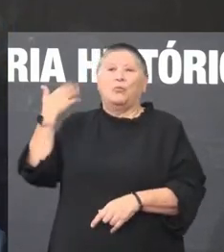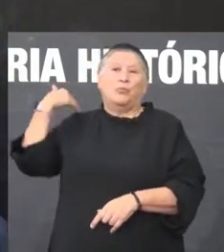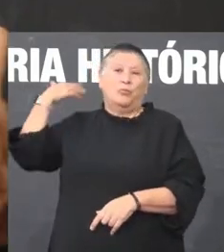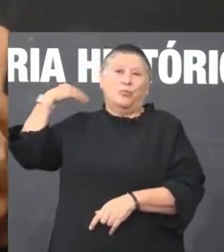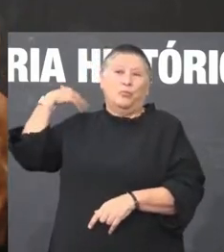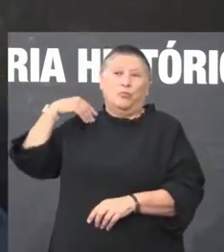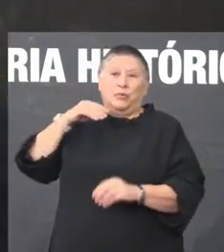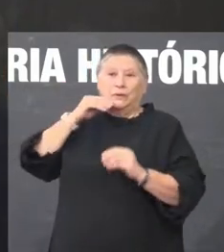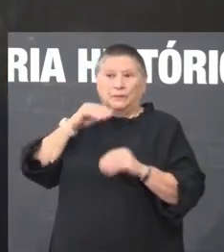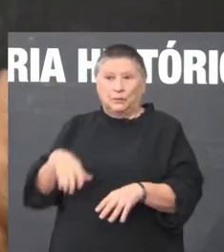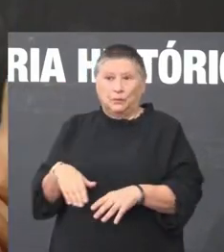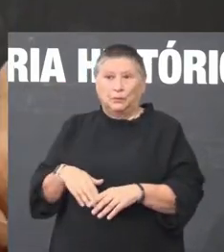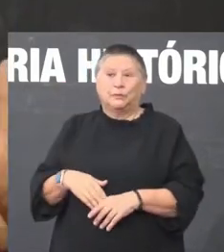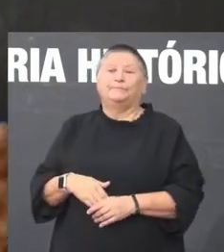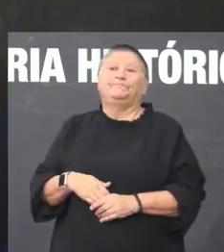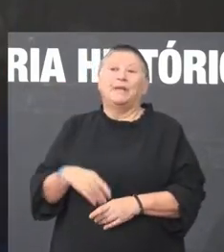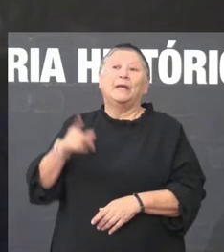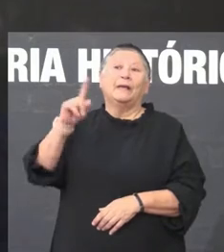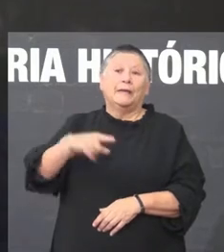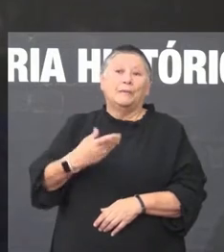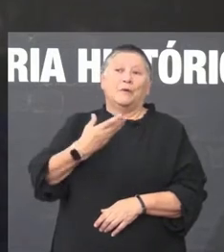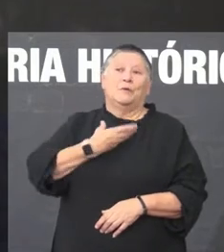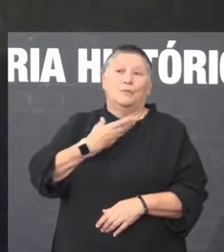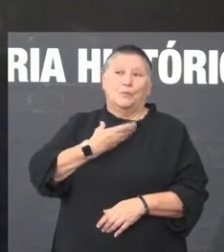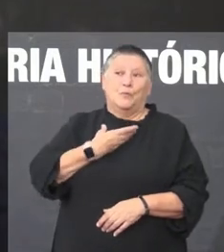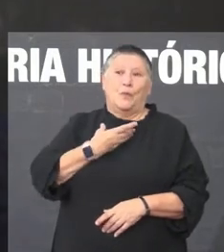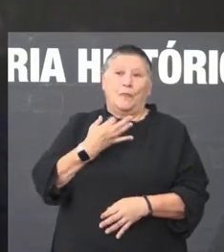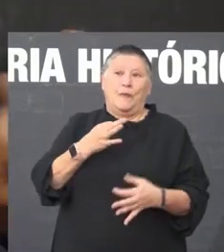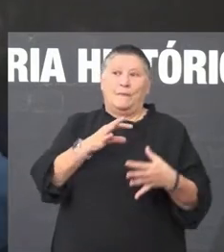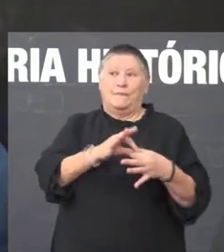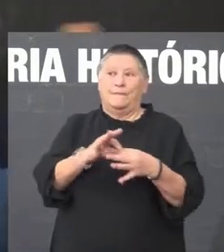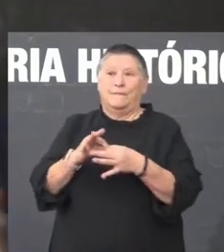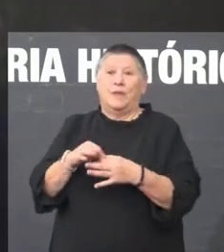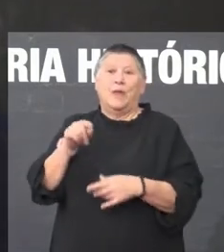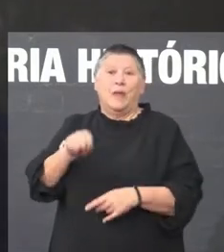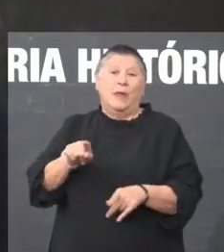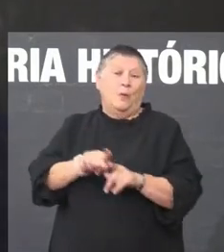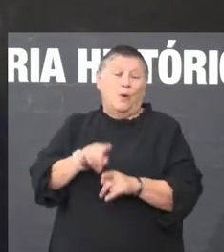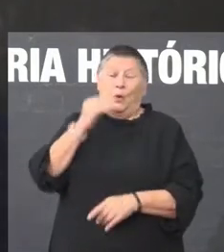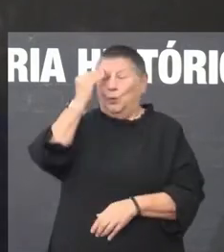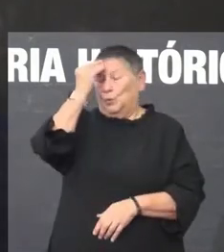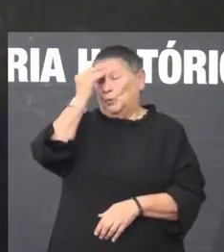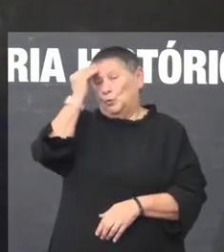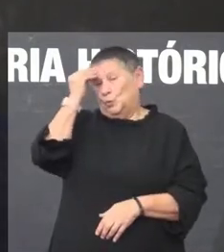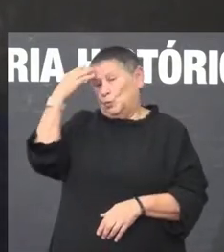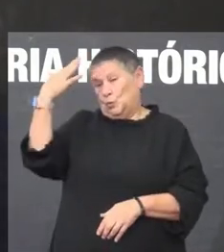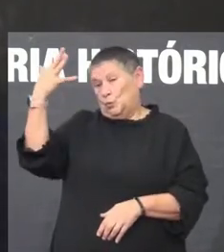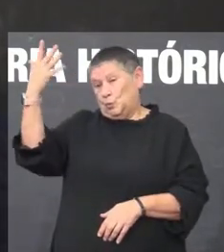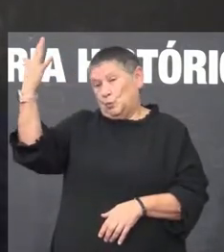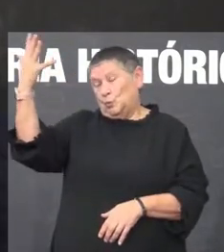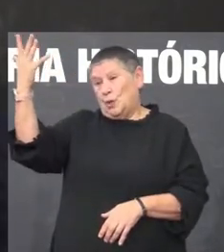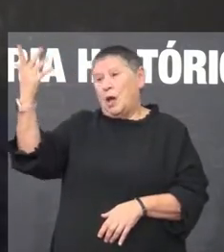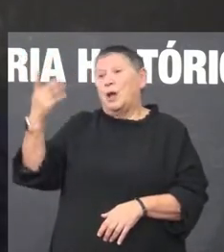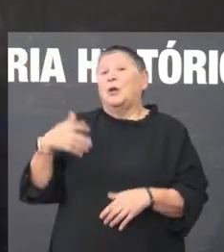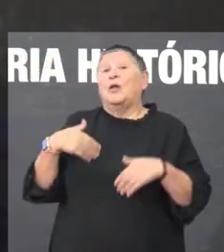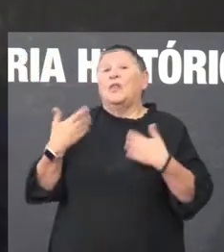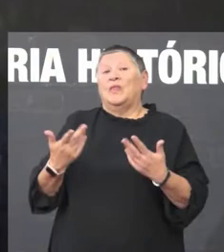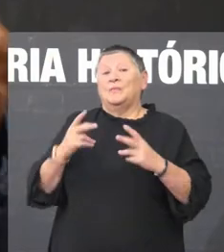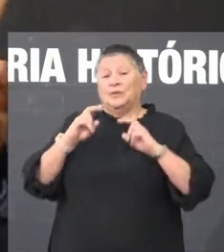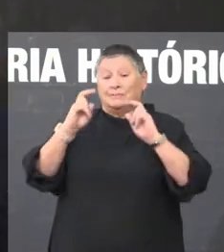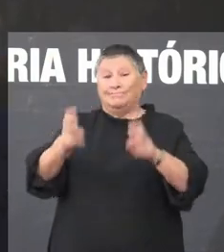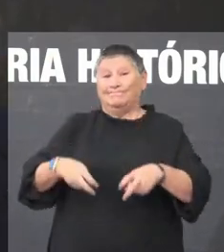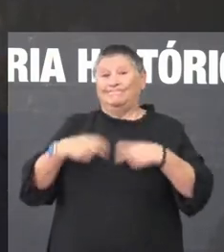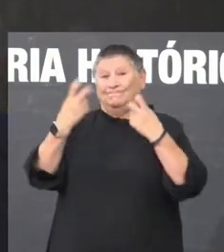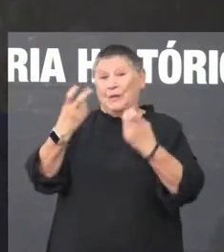más los municipios. Esto fue un sueño y luego la restauración borbónica,